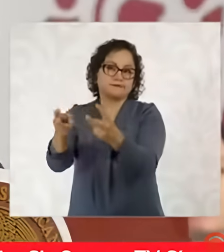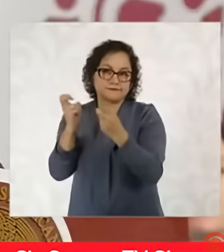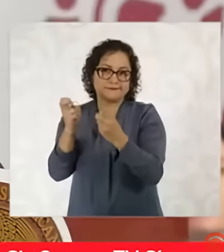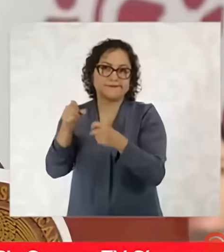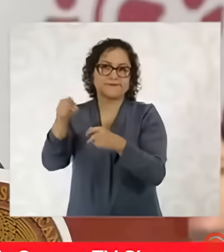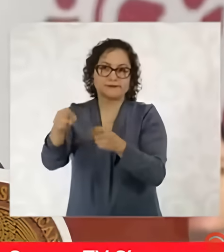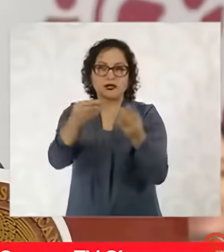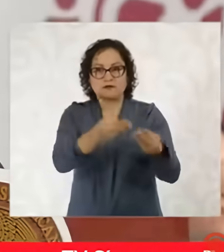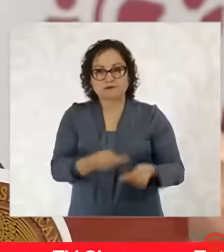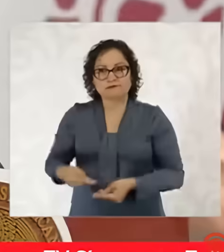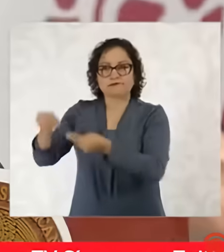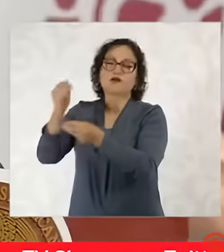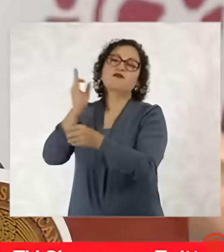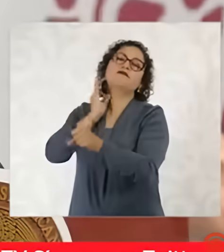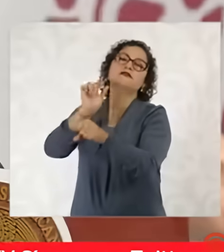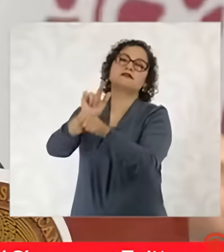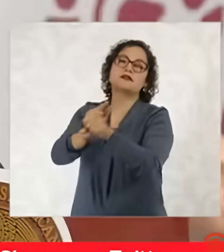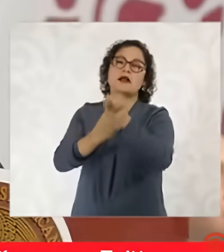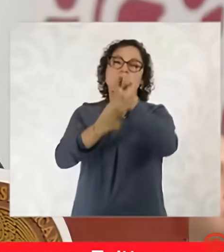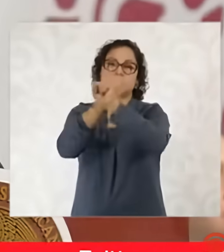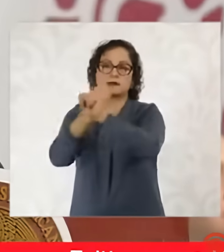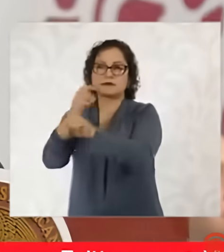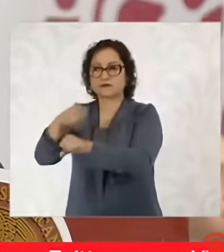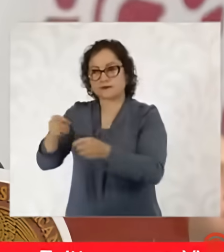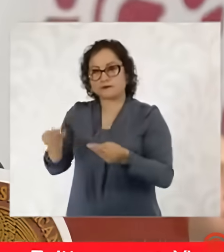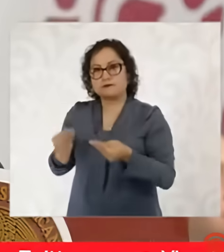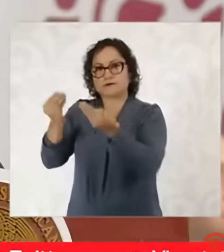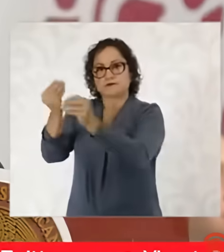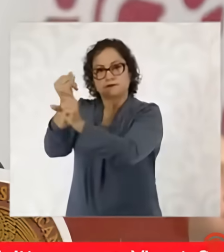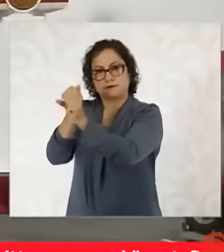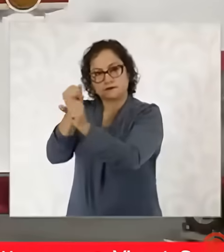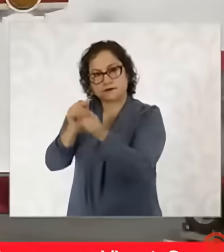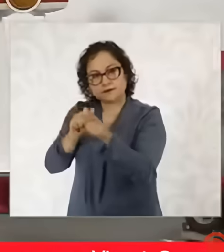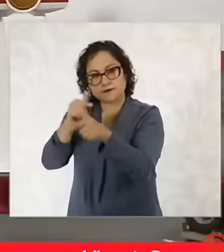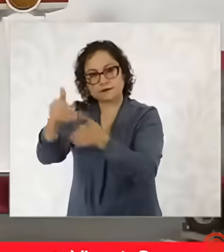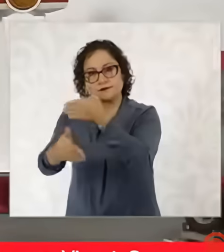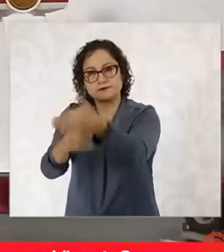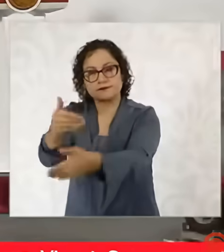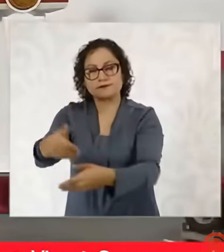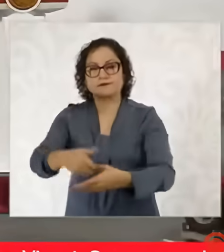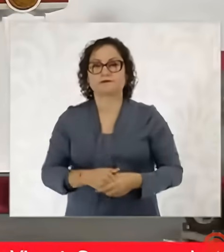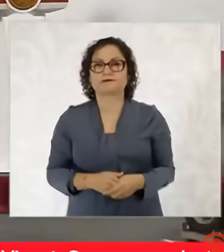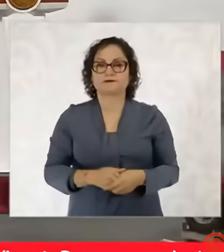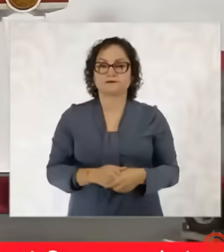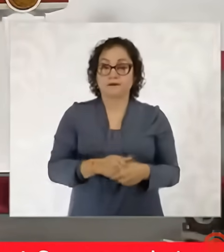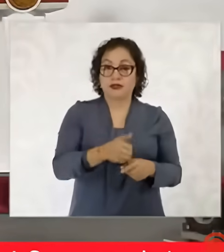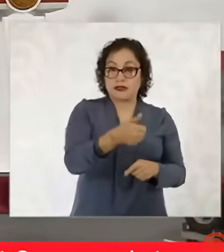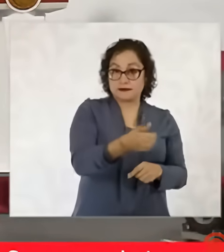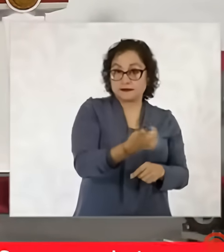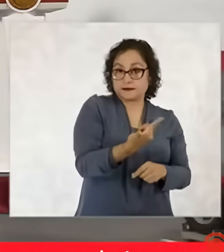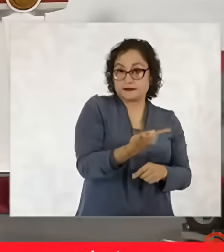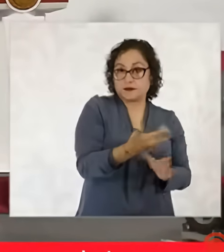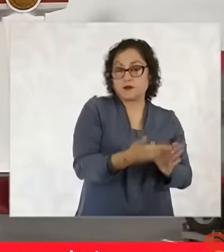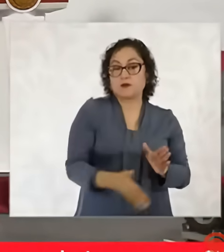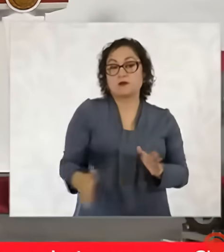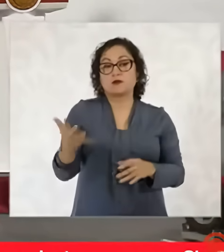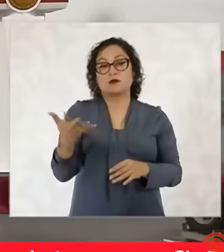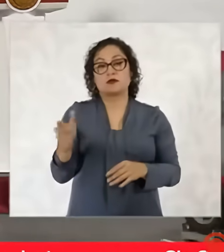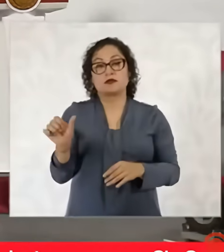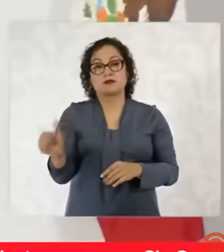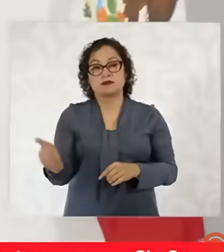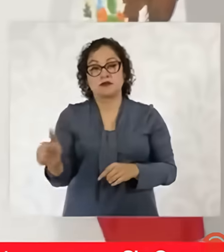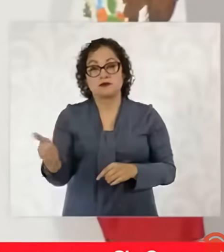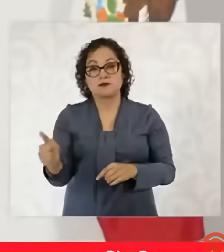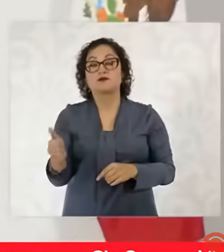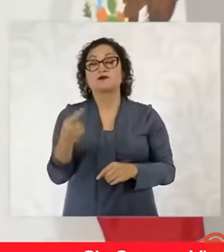locales para su seguimiento y realizar las investigaciones que correspondan. Del 6 de julio al 10 de agosto han sido